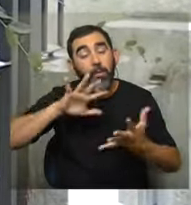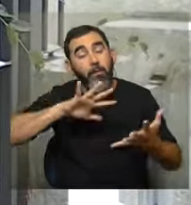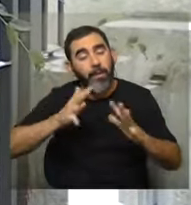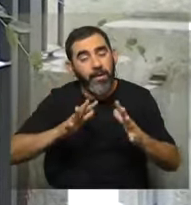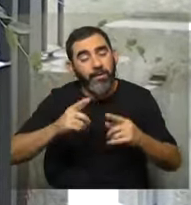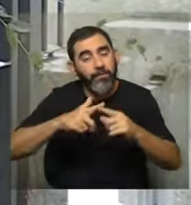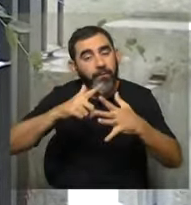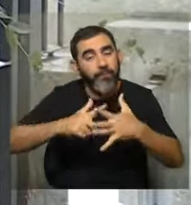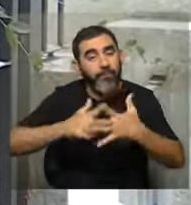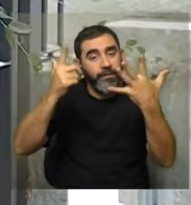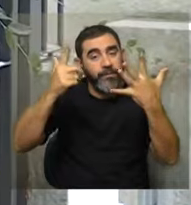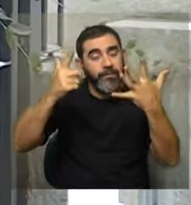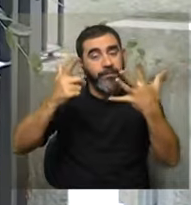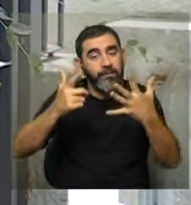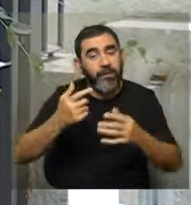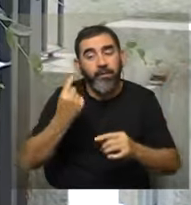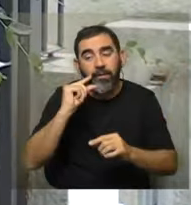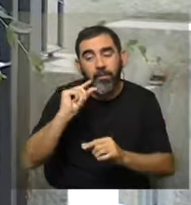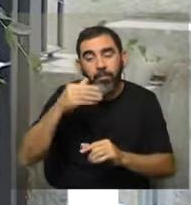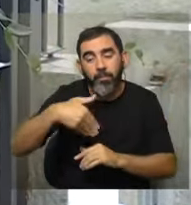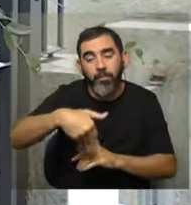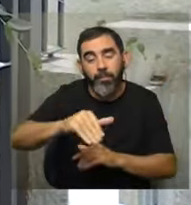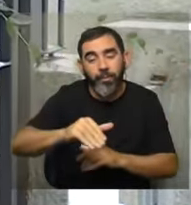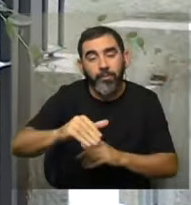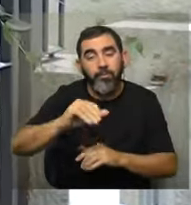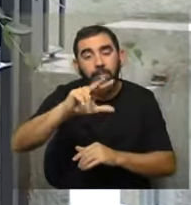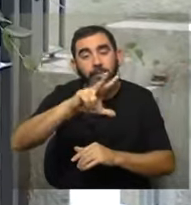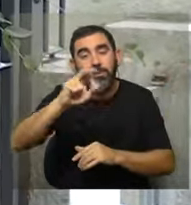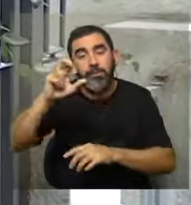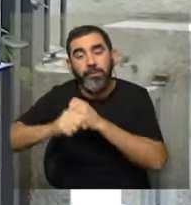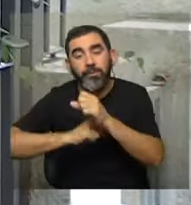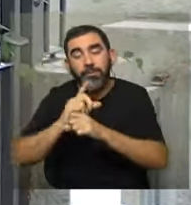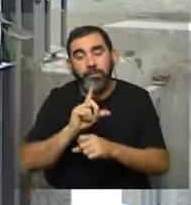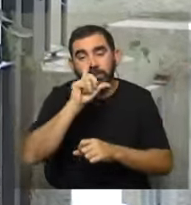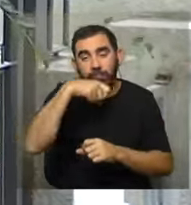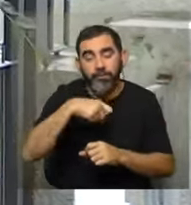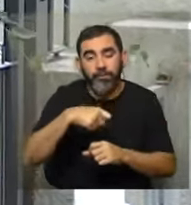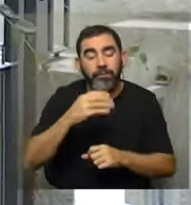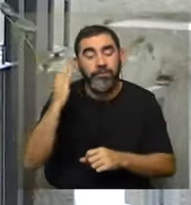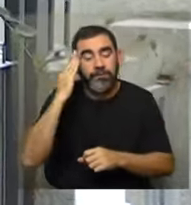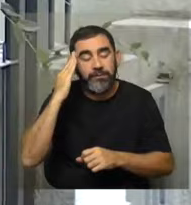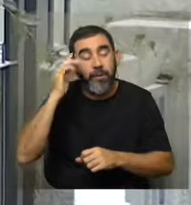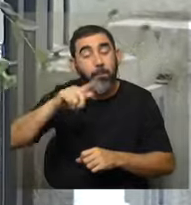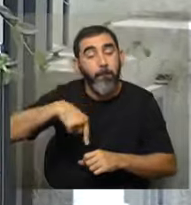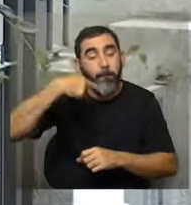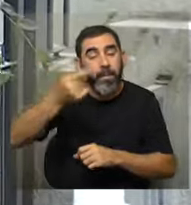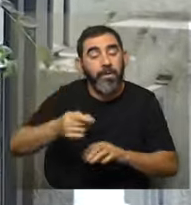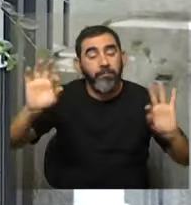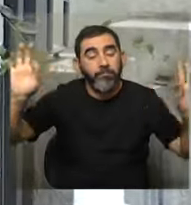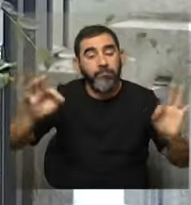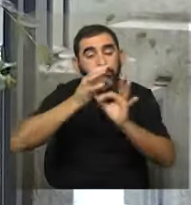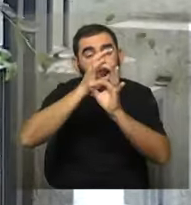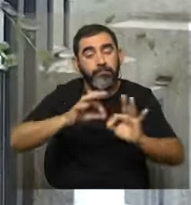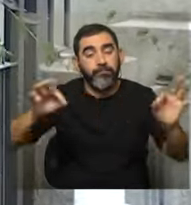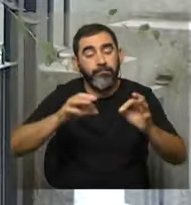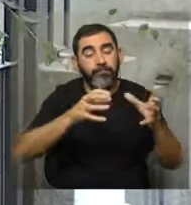son los festejos que estamos a horas de empezar a vivirlos por los 300 años de Montevideo ustedes saben mañana la banda sinfónica y